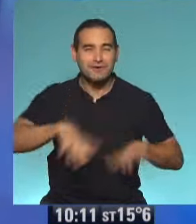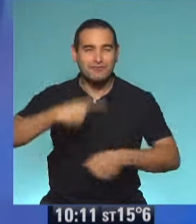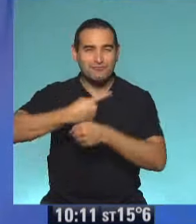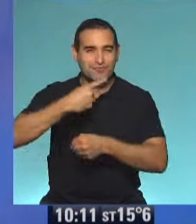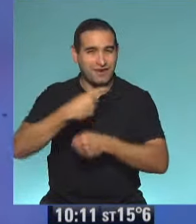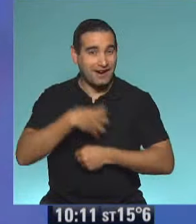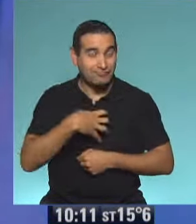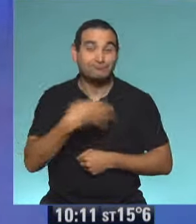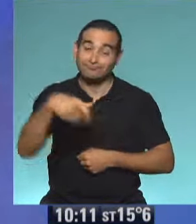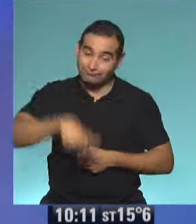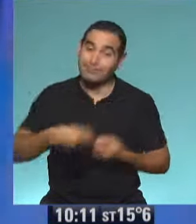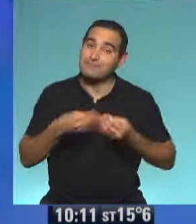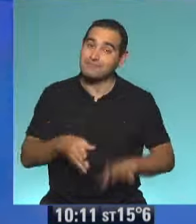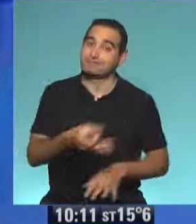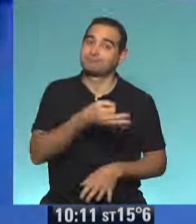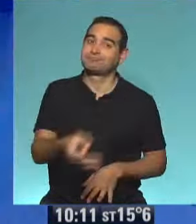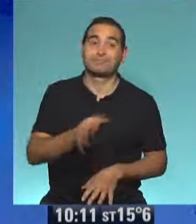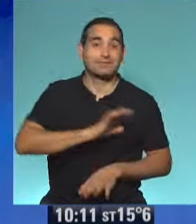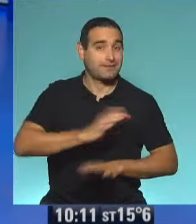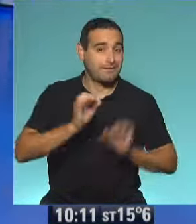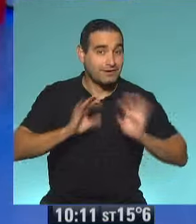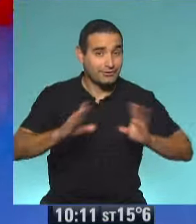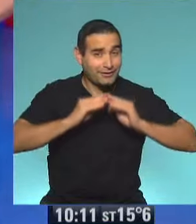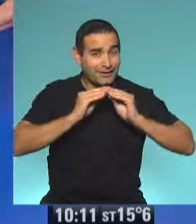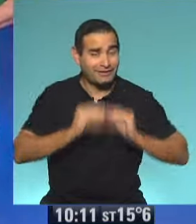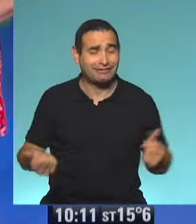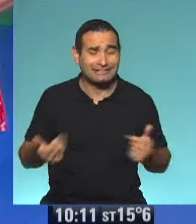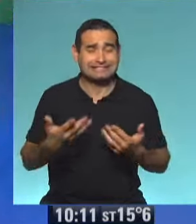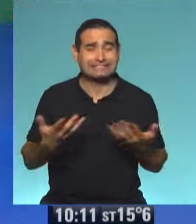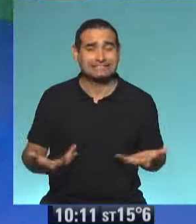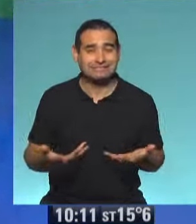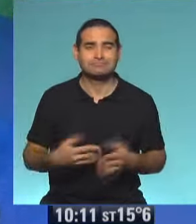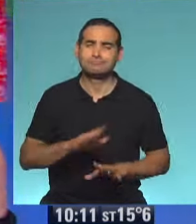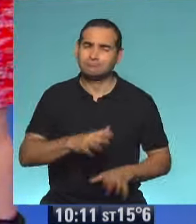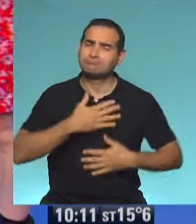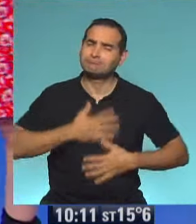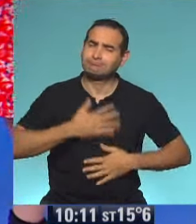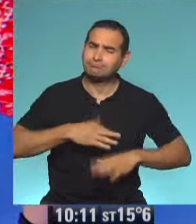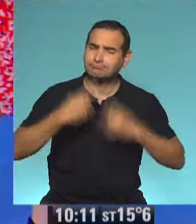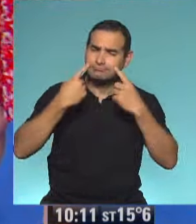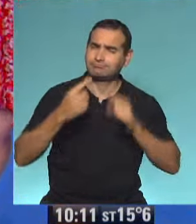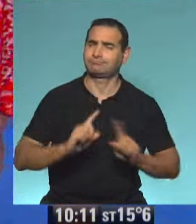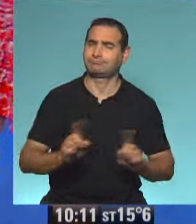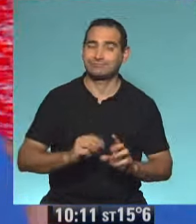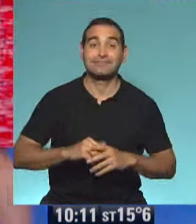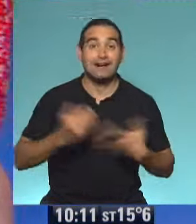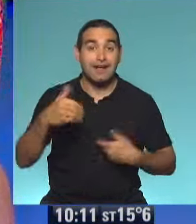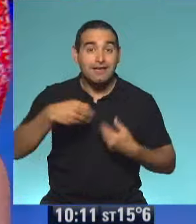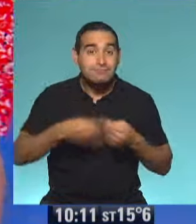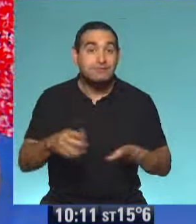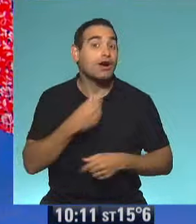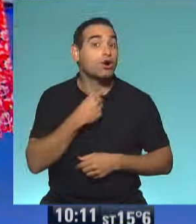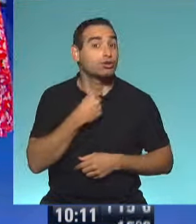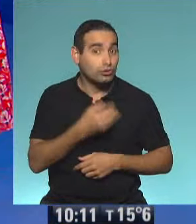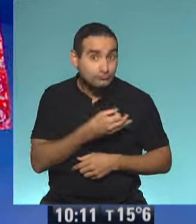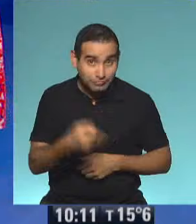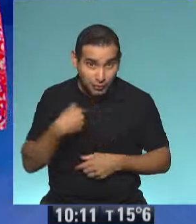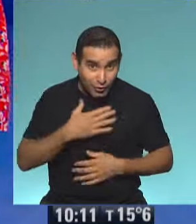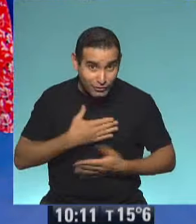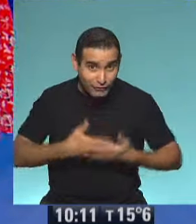Ahora sí, arrancan las clases, ¿eh? Se terminaron las vacaciones. No te pongas mal, no te pongas mal. Bueno, está bien. Empieza el mes de agosto también, ¿no te pone